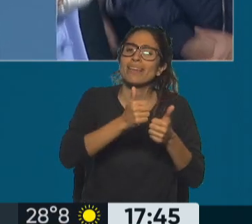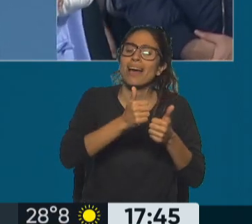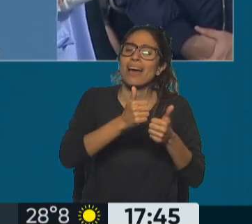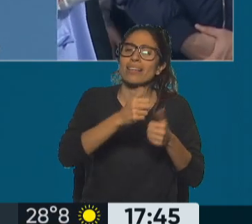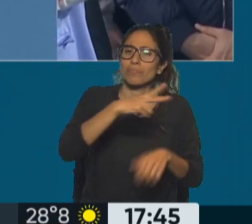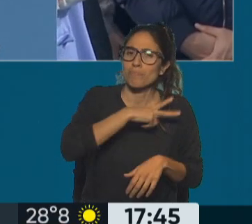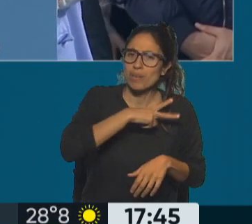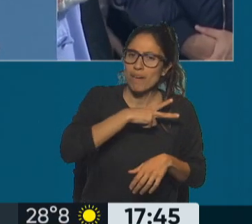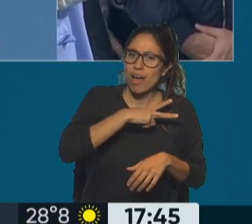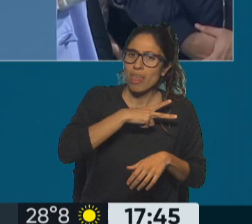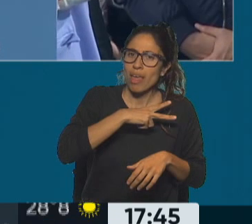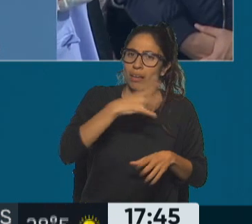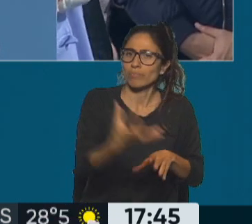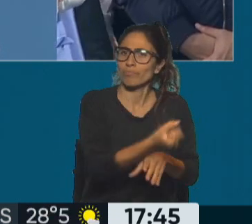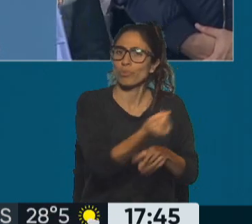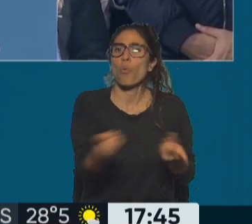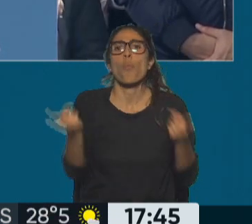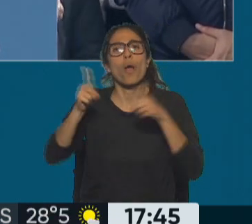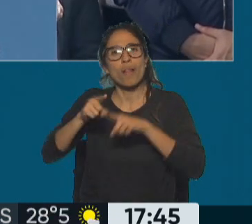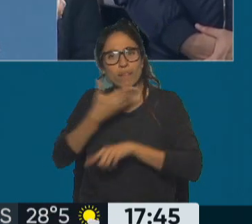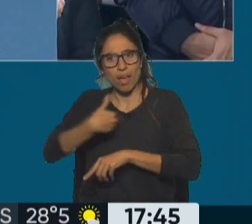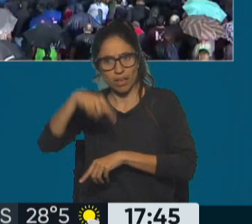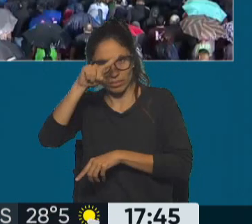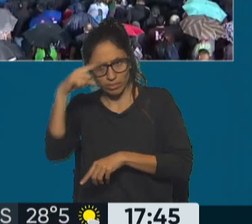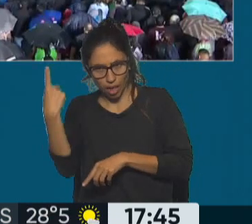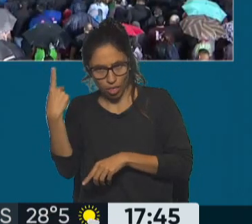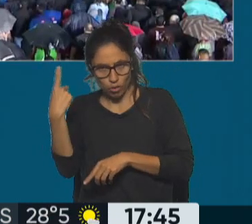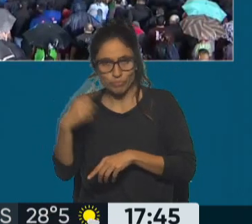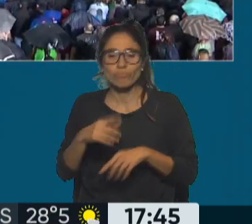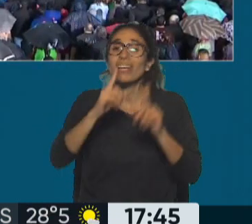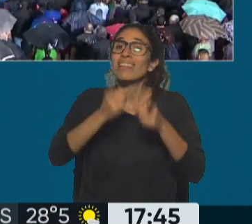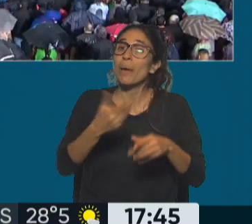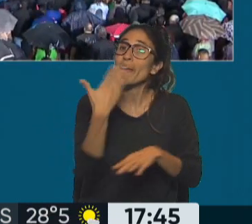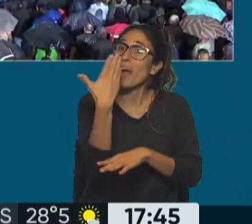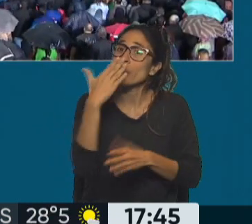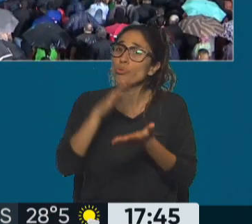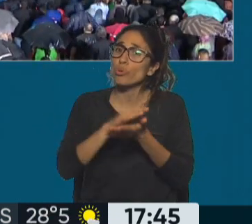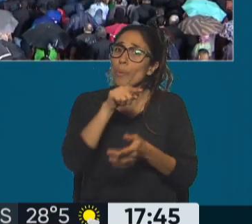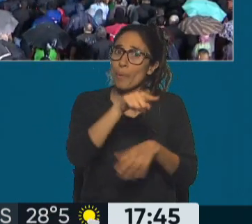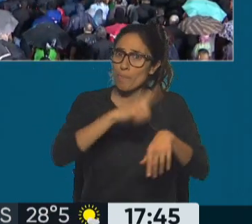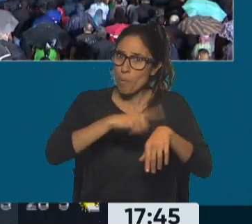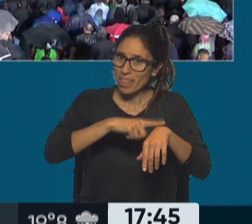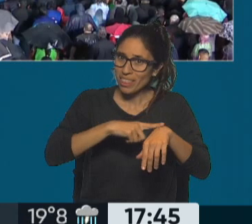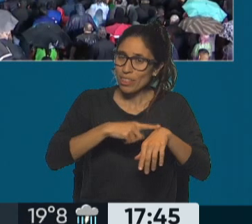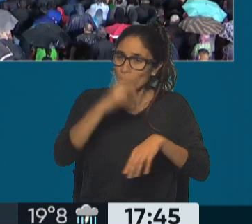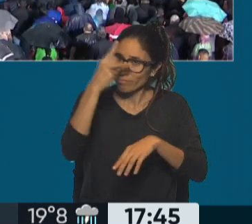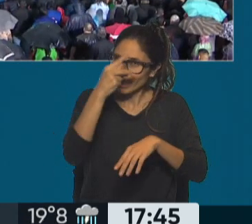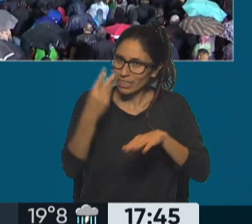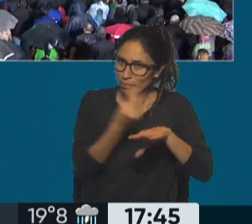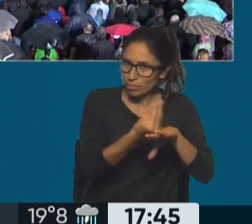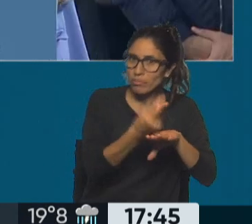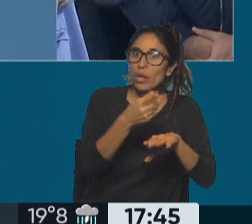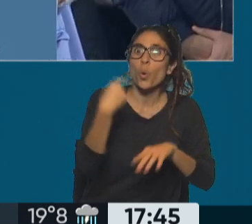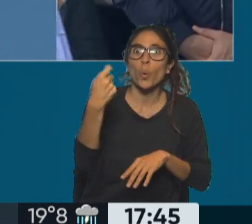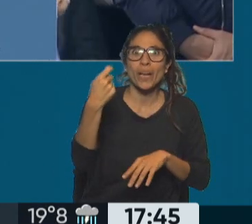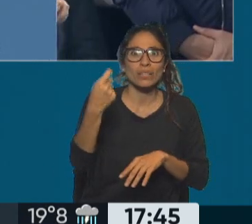Kirchner se jubilaban unos pocos, ¿no? Bueno, a propósito de esto, y haciendo referencia a las AFJP, recordamos